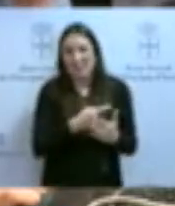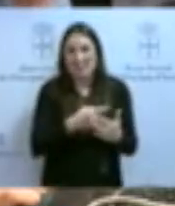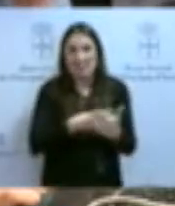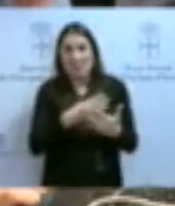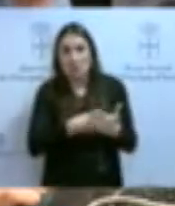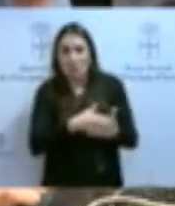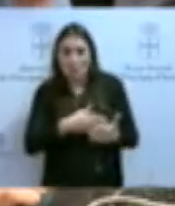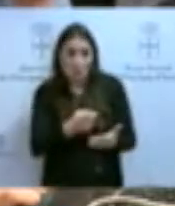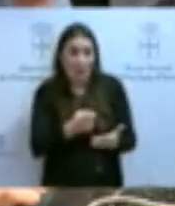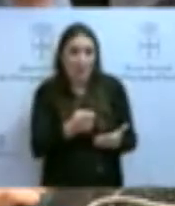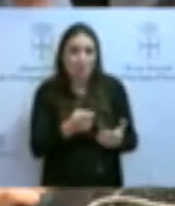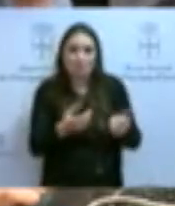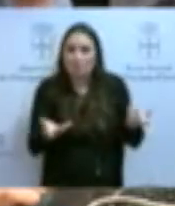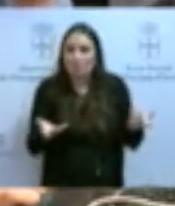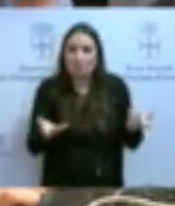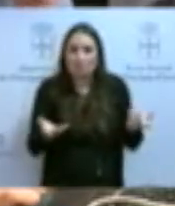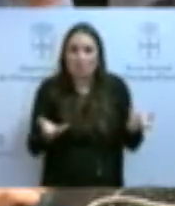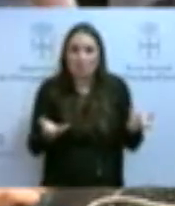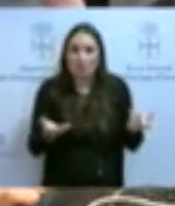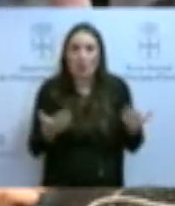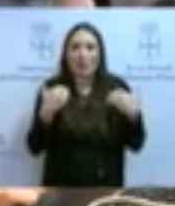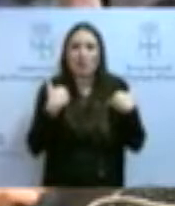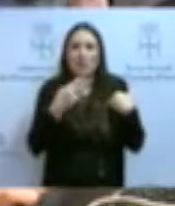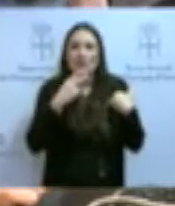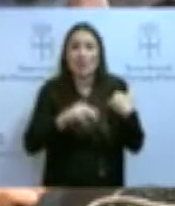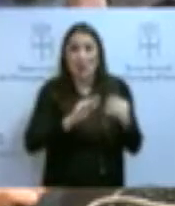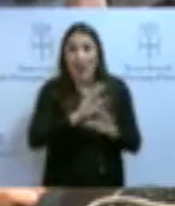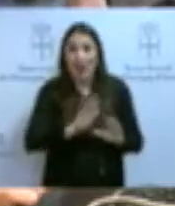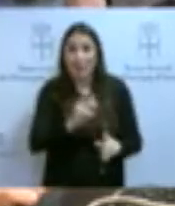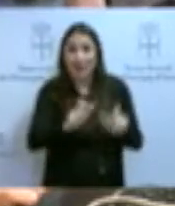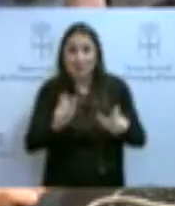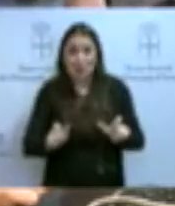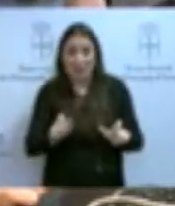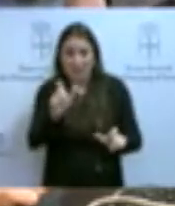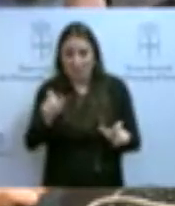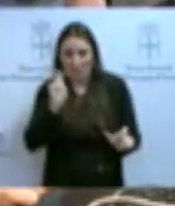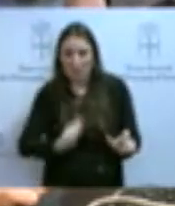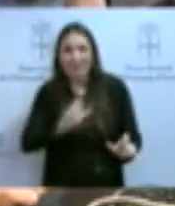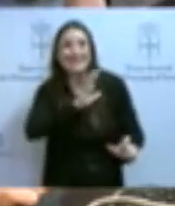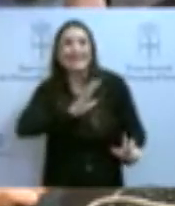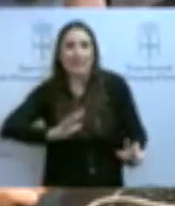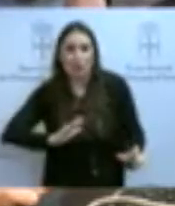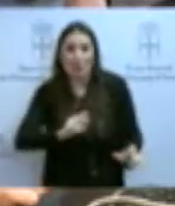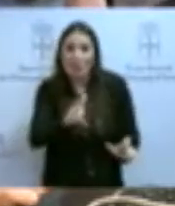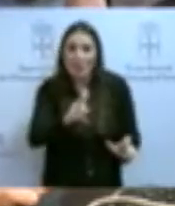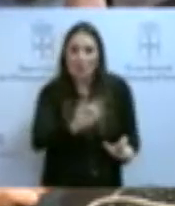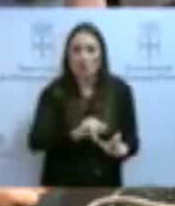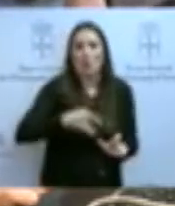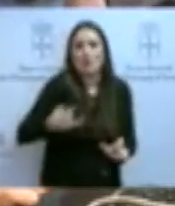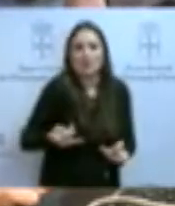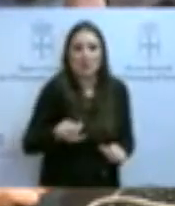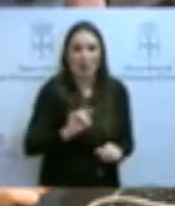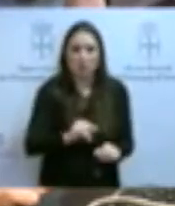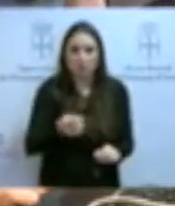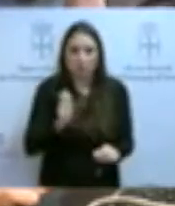recursos públicos, excluyendo por la cara a todo el personal temporal interino del derecho a cobrar un concepto salarial, privándolos de un derecho incuestionable